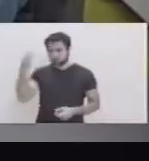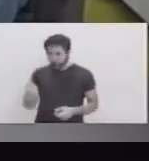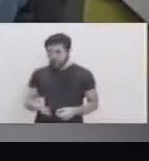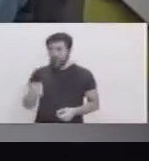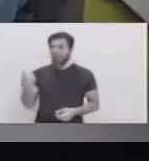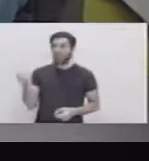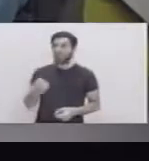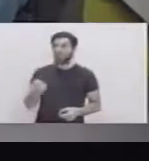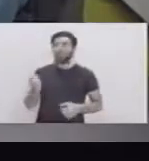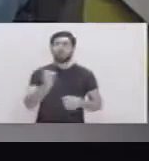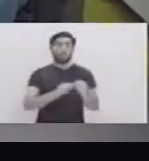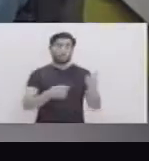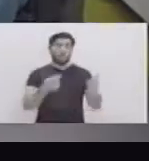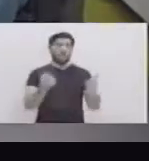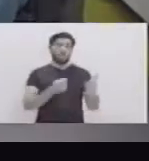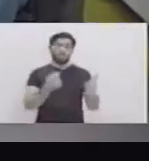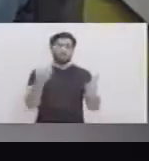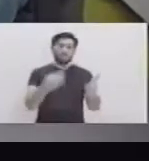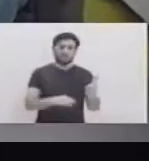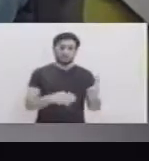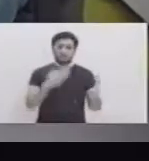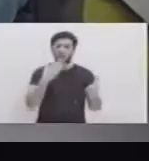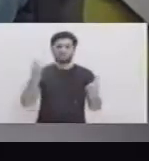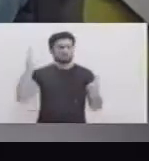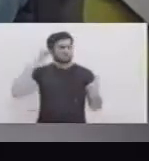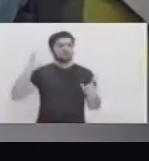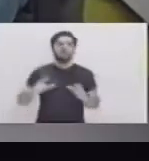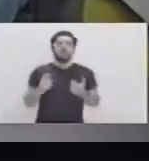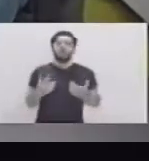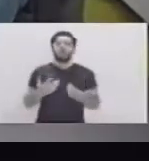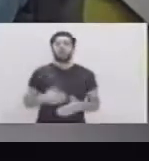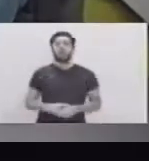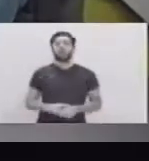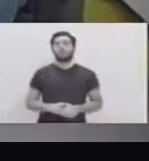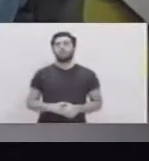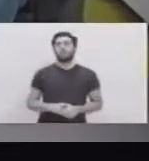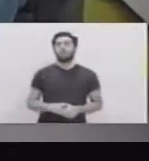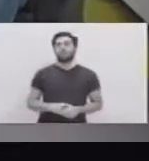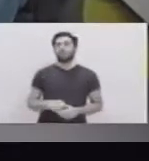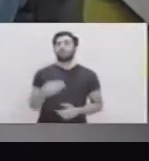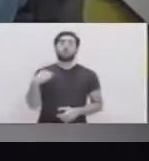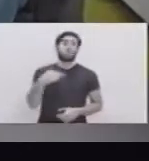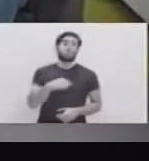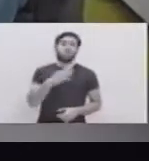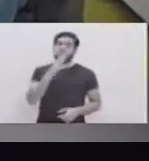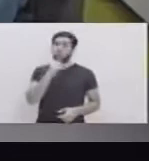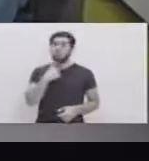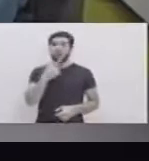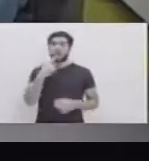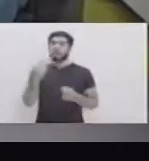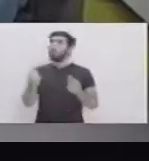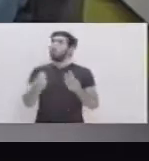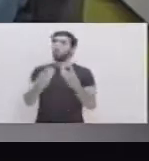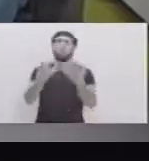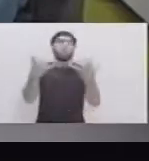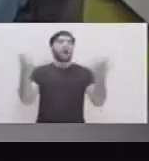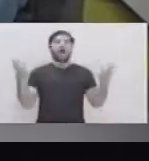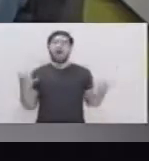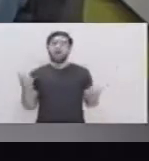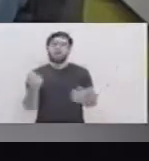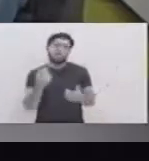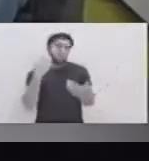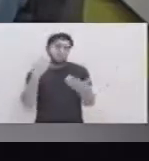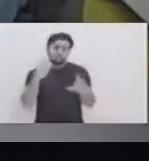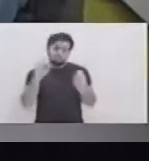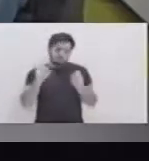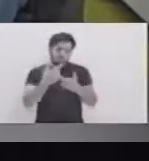cómo identificar en realidad si son amigos o no son amigos? Pues una cantidad para tener amigos no podríamos decir que hay,